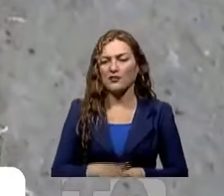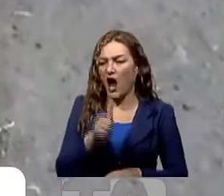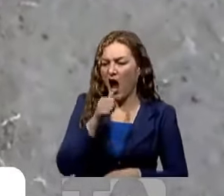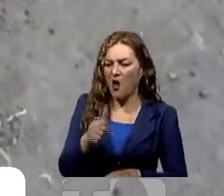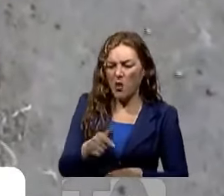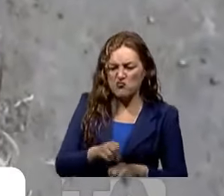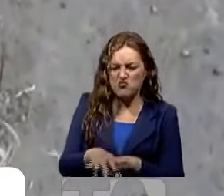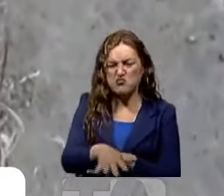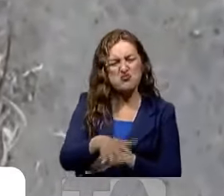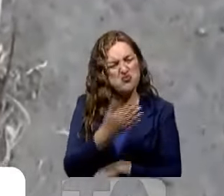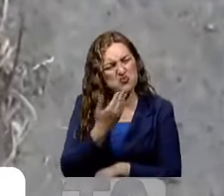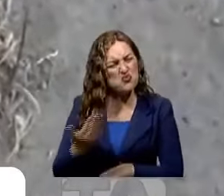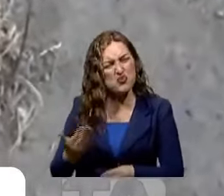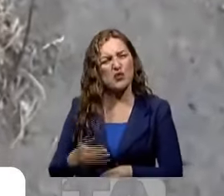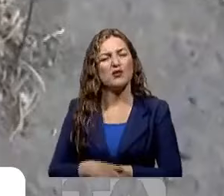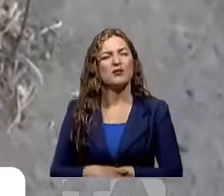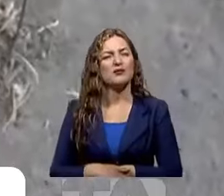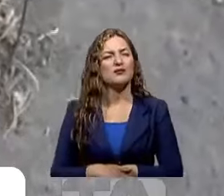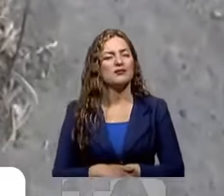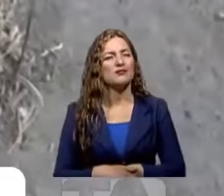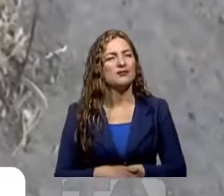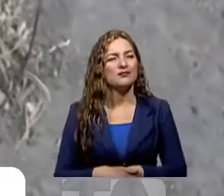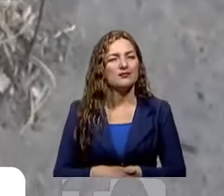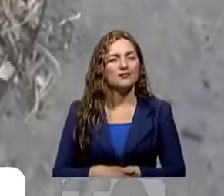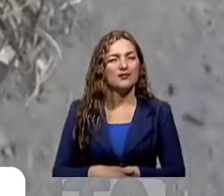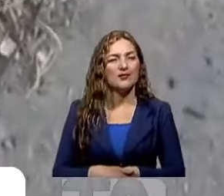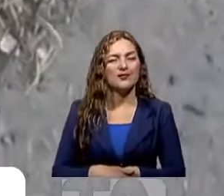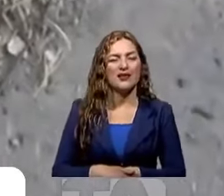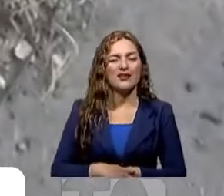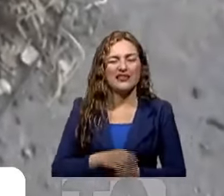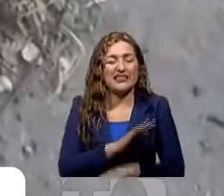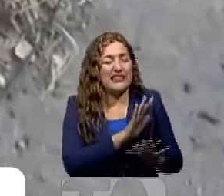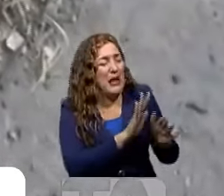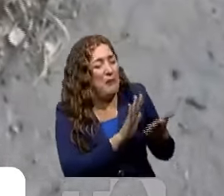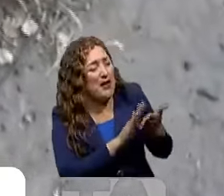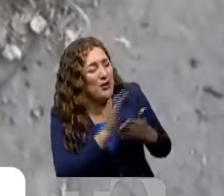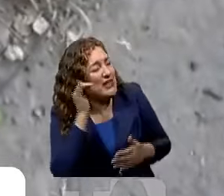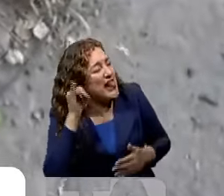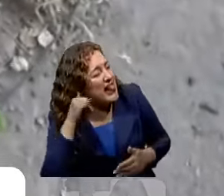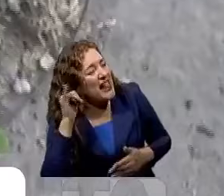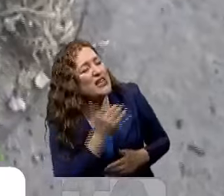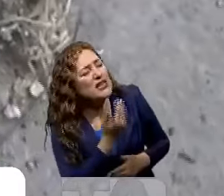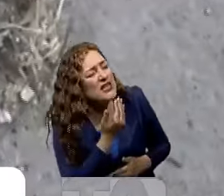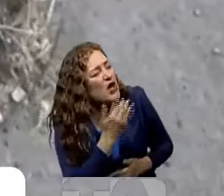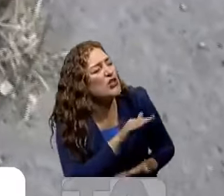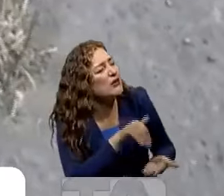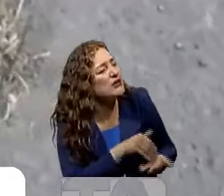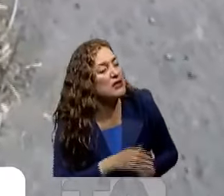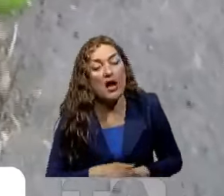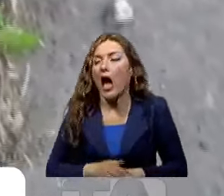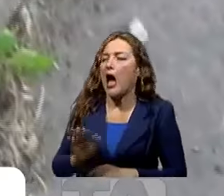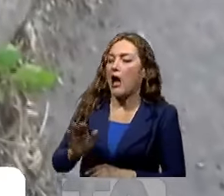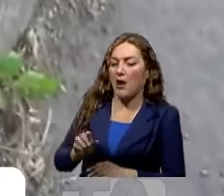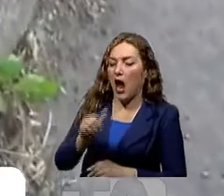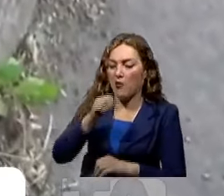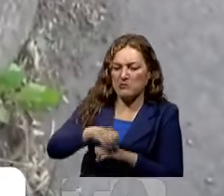agua? Pero no le escuché bien. ¿Cómo? Le repito, mi señor, ¿cómo le parece este tema de la fuga de agua? Ah, no,